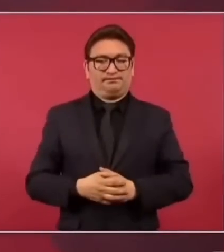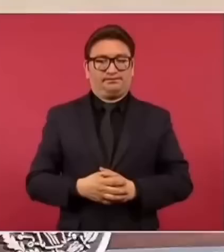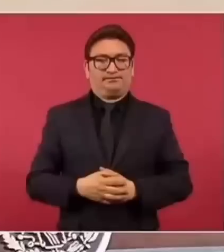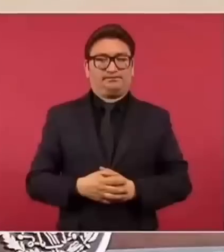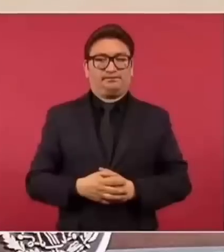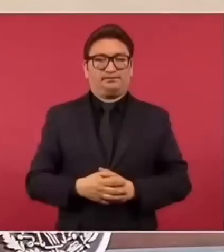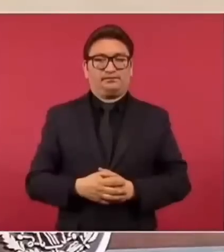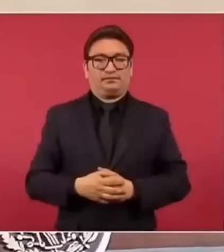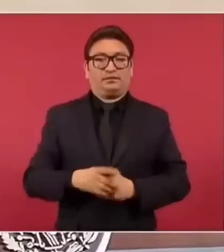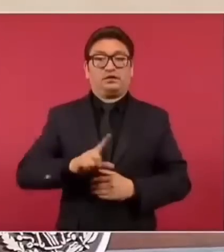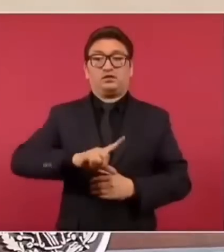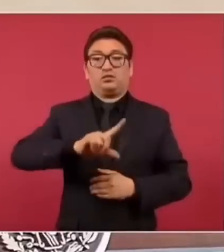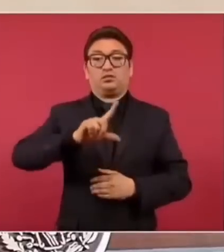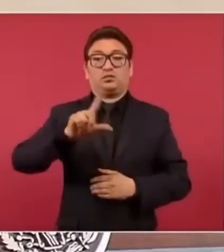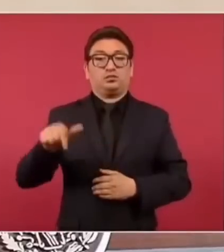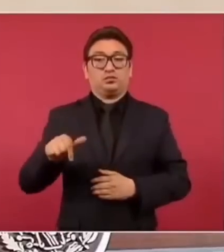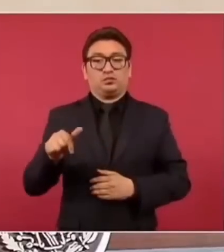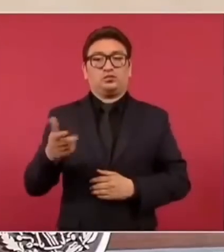Y luego